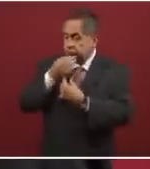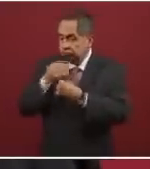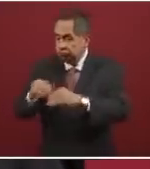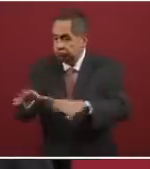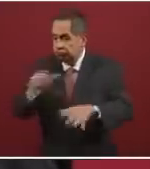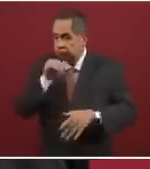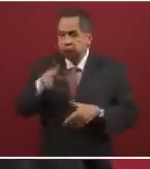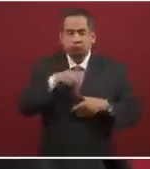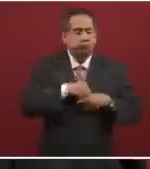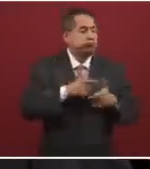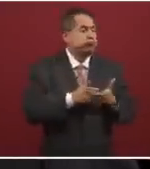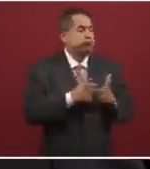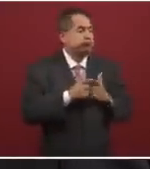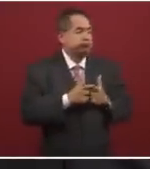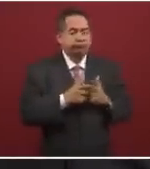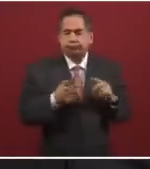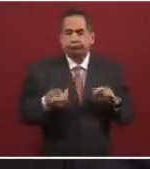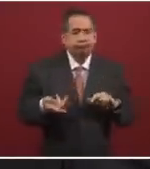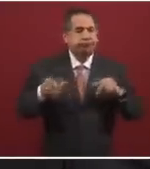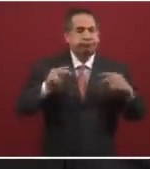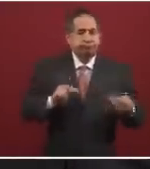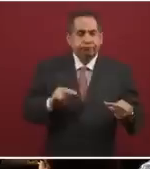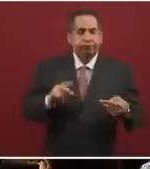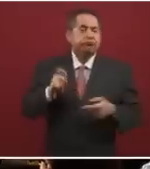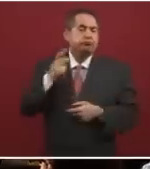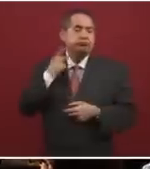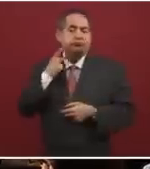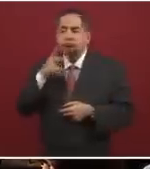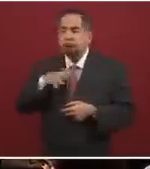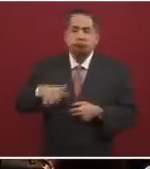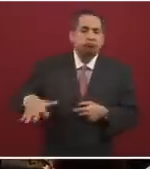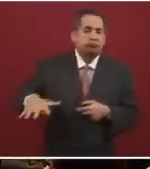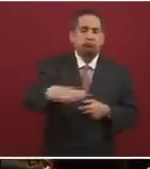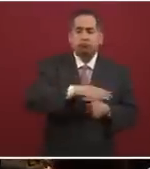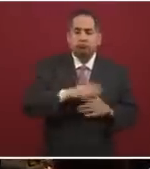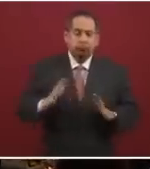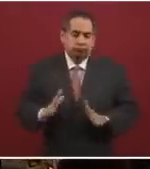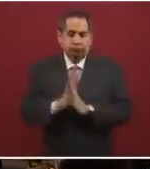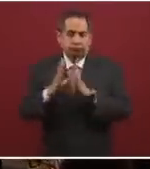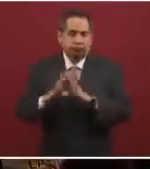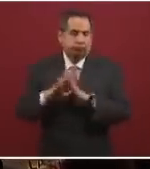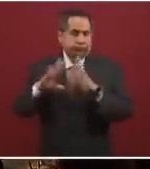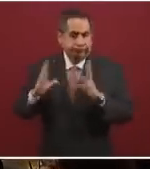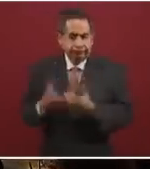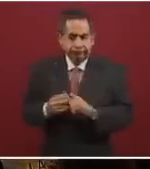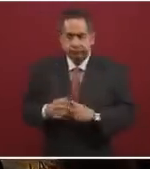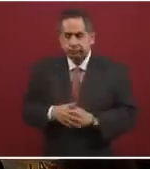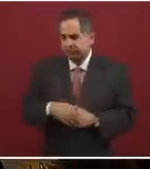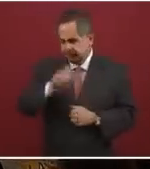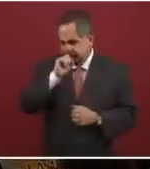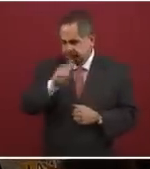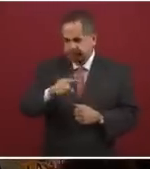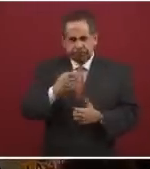nosotros sostenemos que la política es asunto de todos. Y lo mismo con la economía.